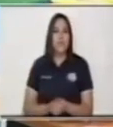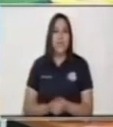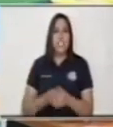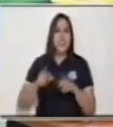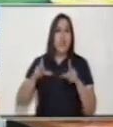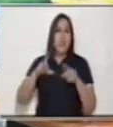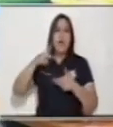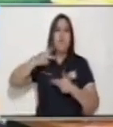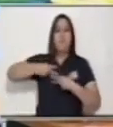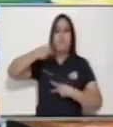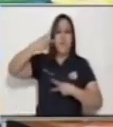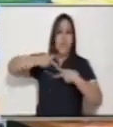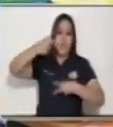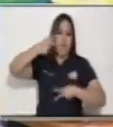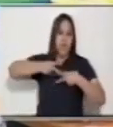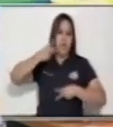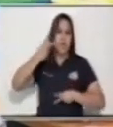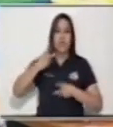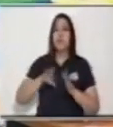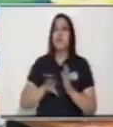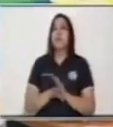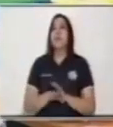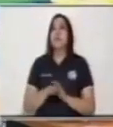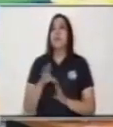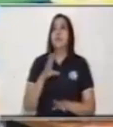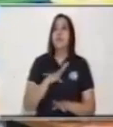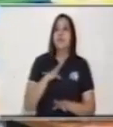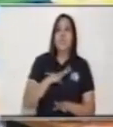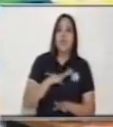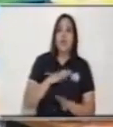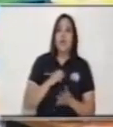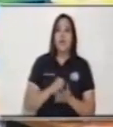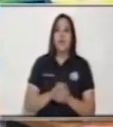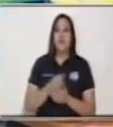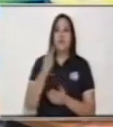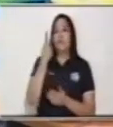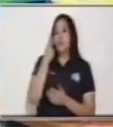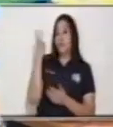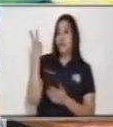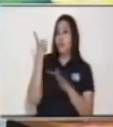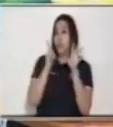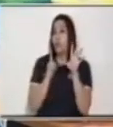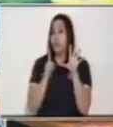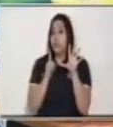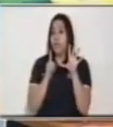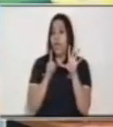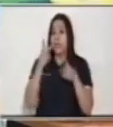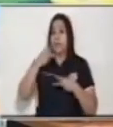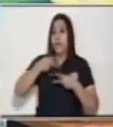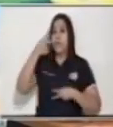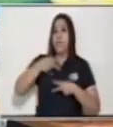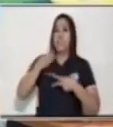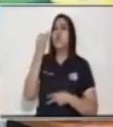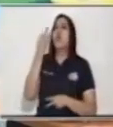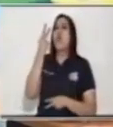ventanas. Tengo, yo veo 6 ventanas. ¿Cuántas ventanas ves